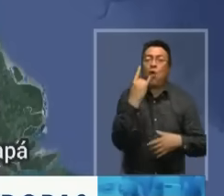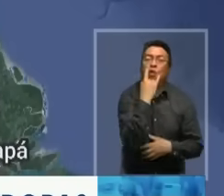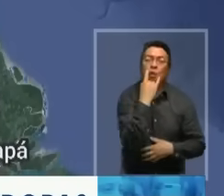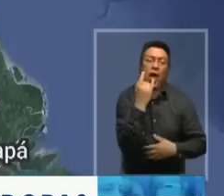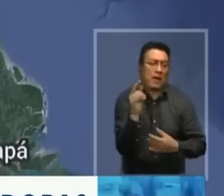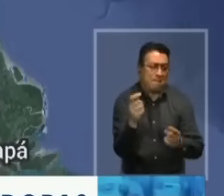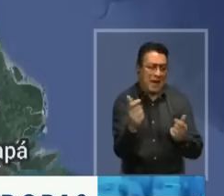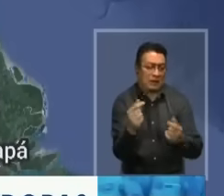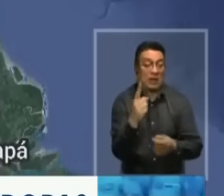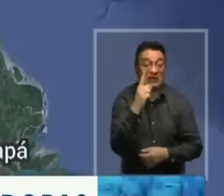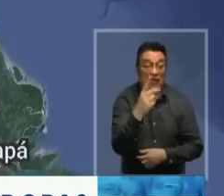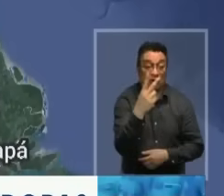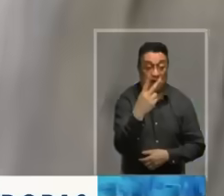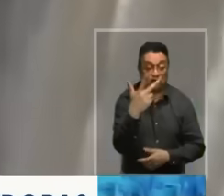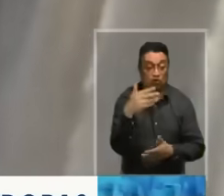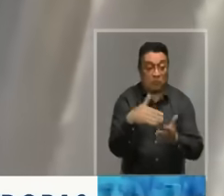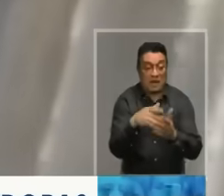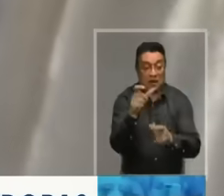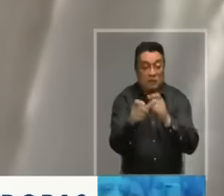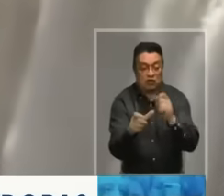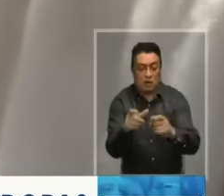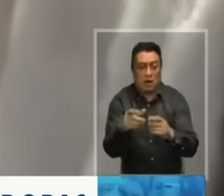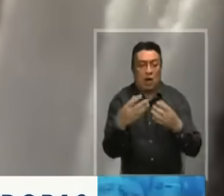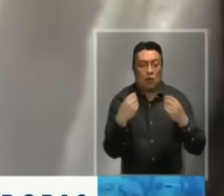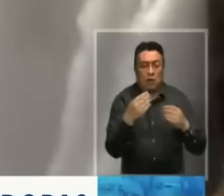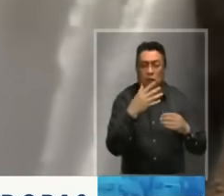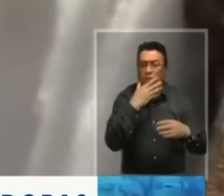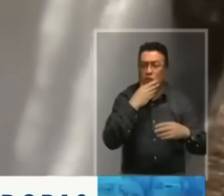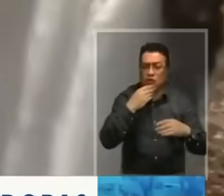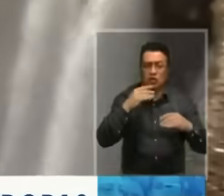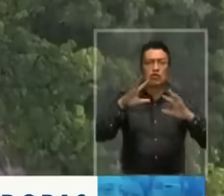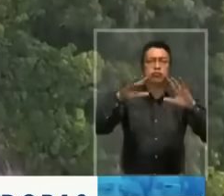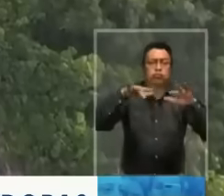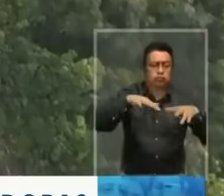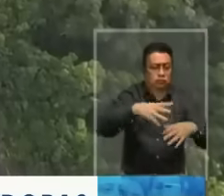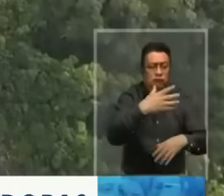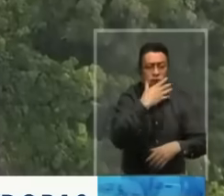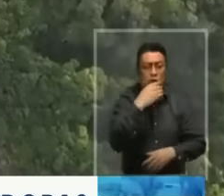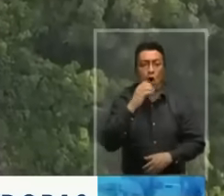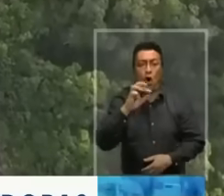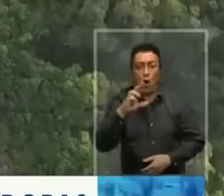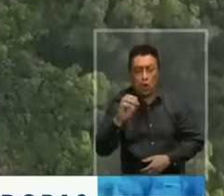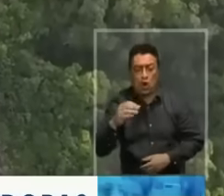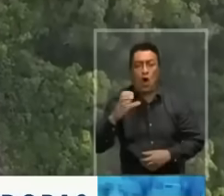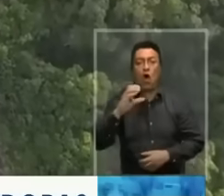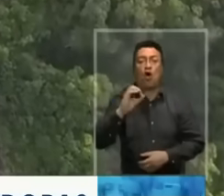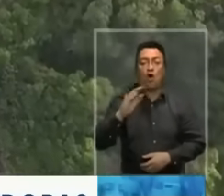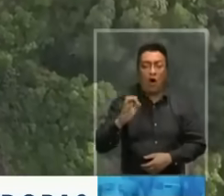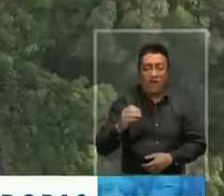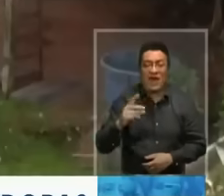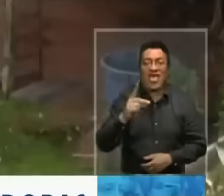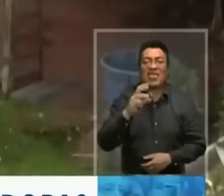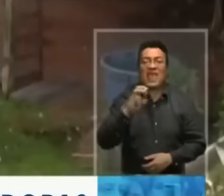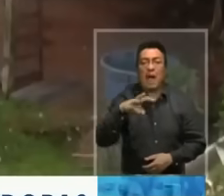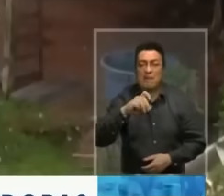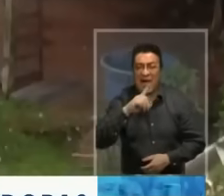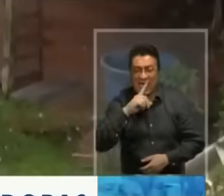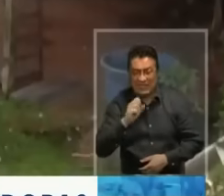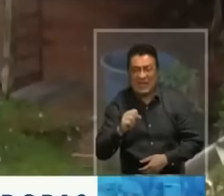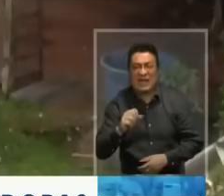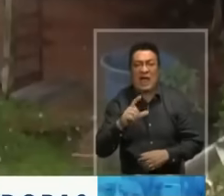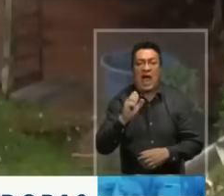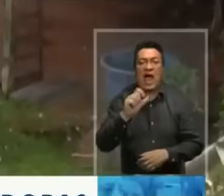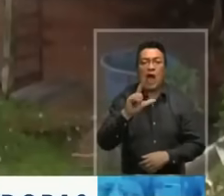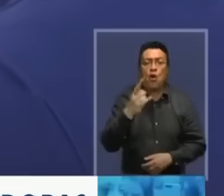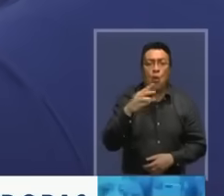128,000 habitantes zona rica en fauna y recursos naturales como oro cubre Diamante y aluminio desde 2015